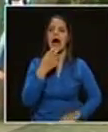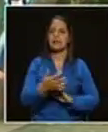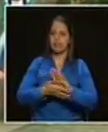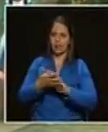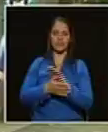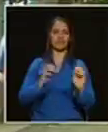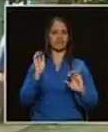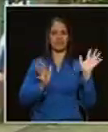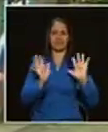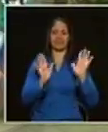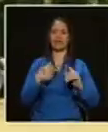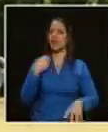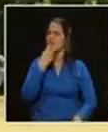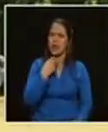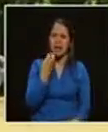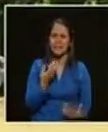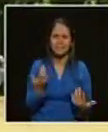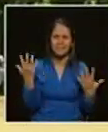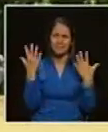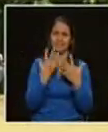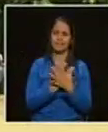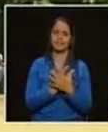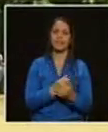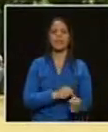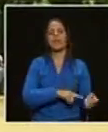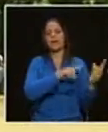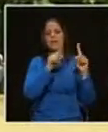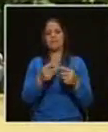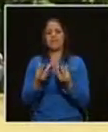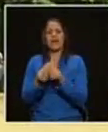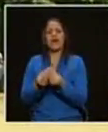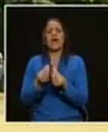sordos prelingüísticos profundos,